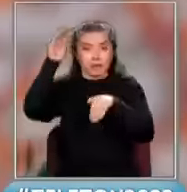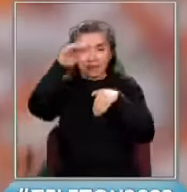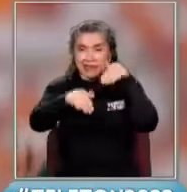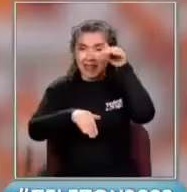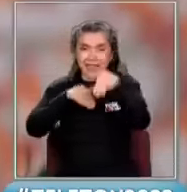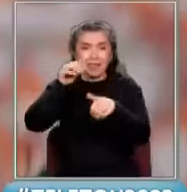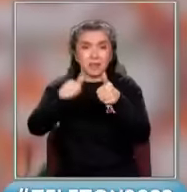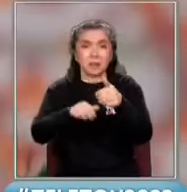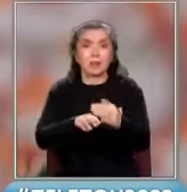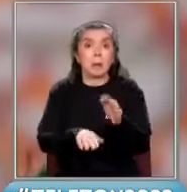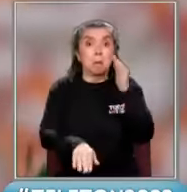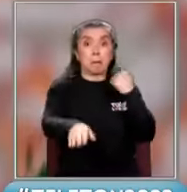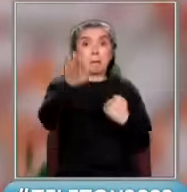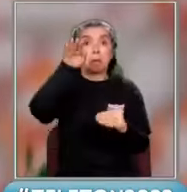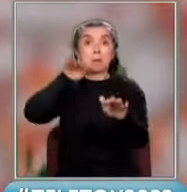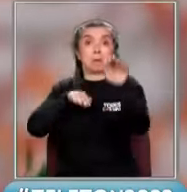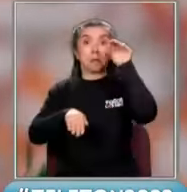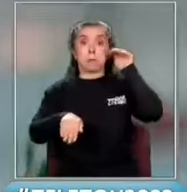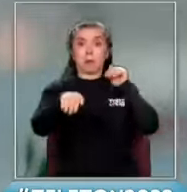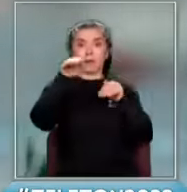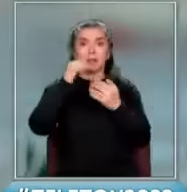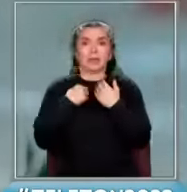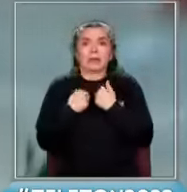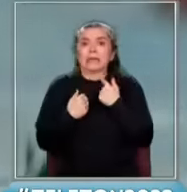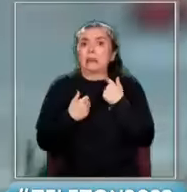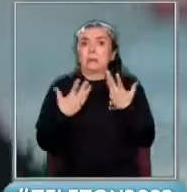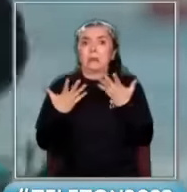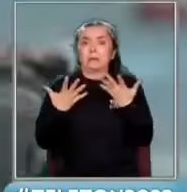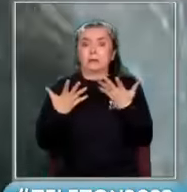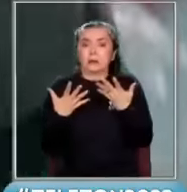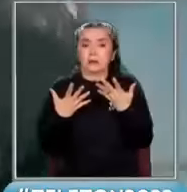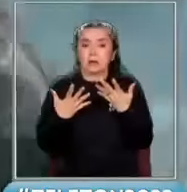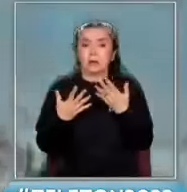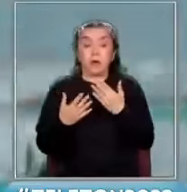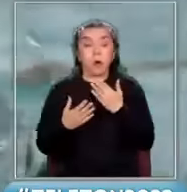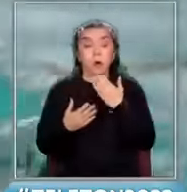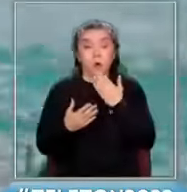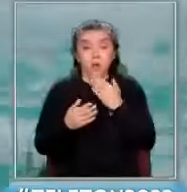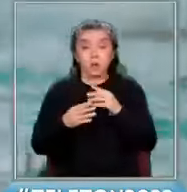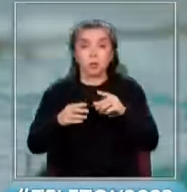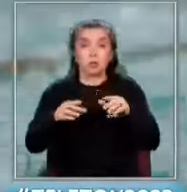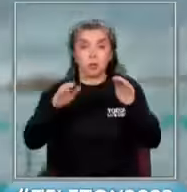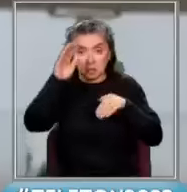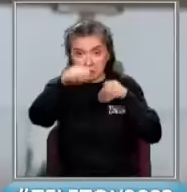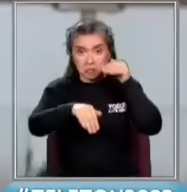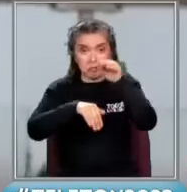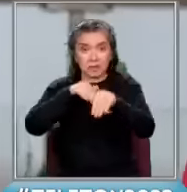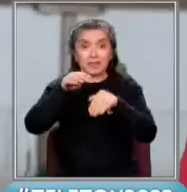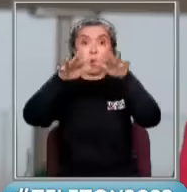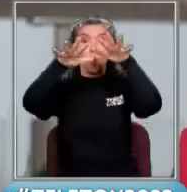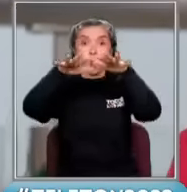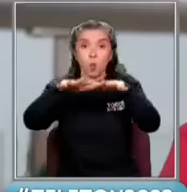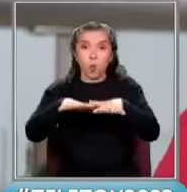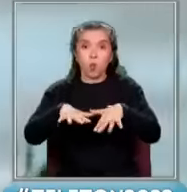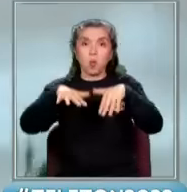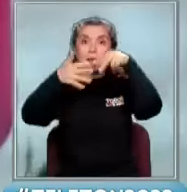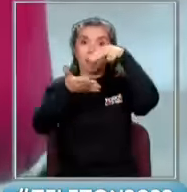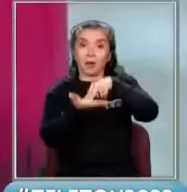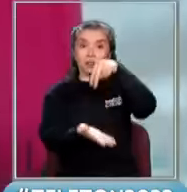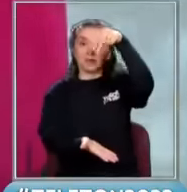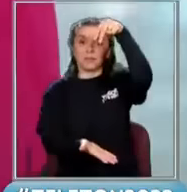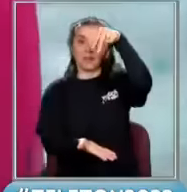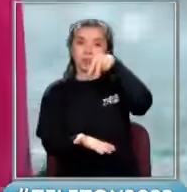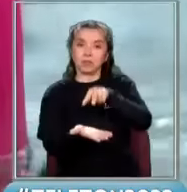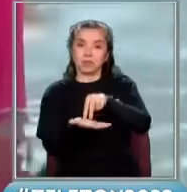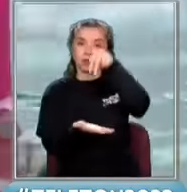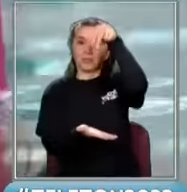ir para atrás porque sentía que me podía pasar algo. Las veces que voy a piscina, que me meto y estoy flotando, así como saltando, entonces para mí esto es